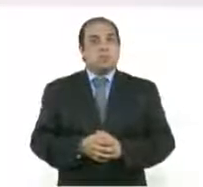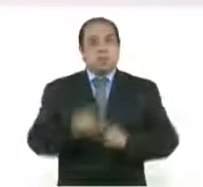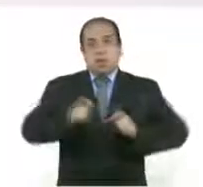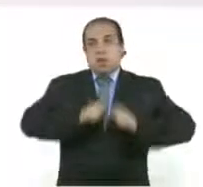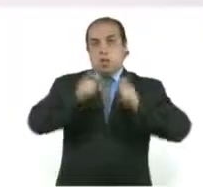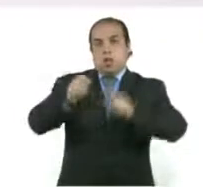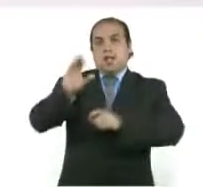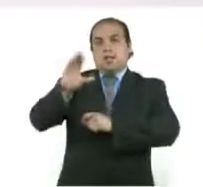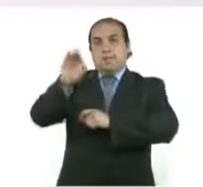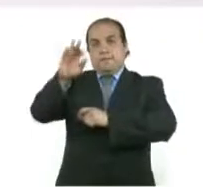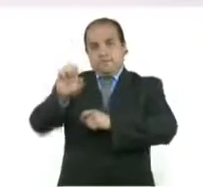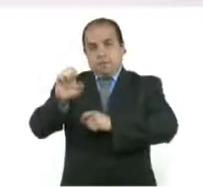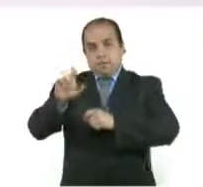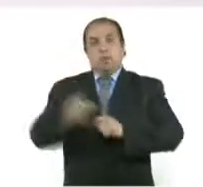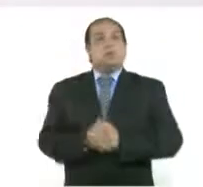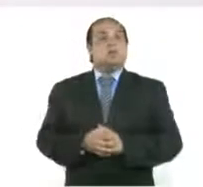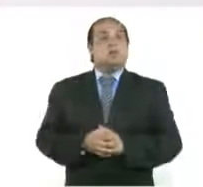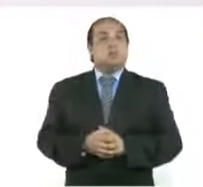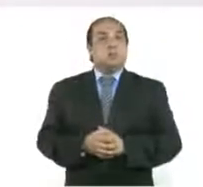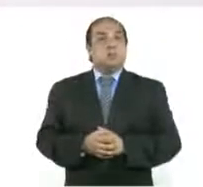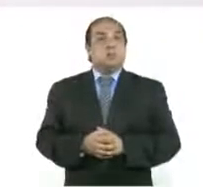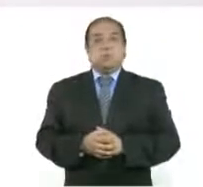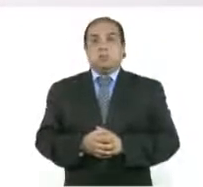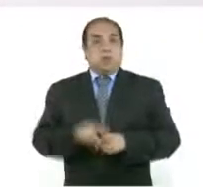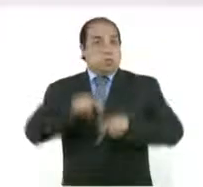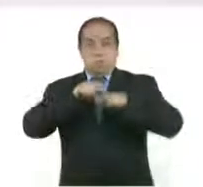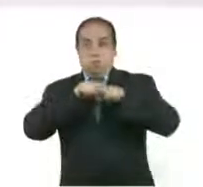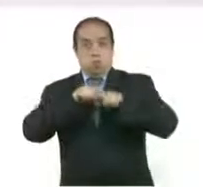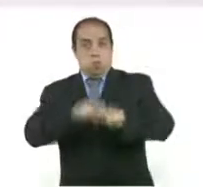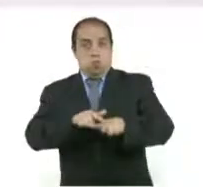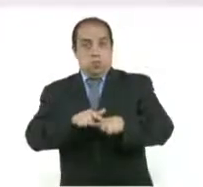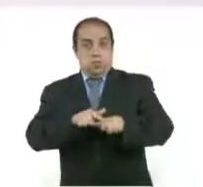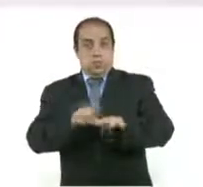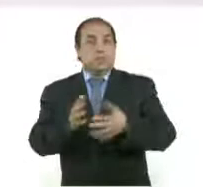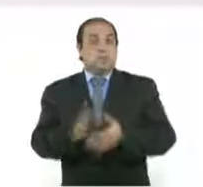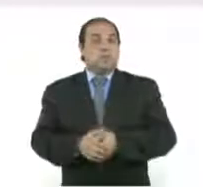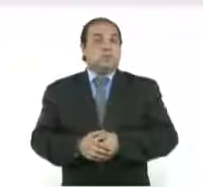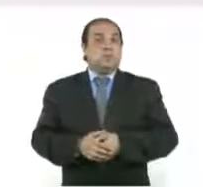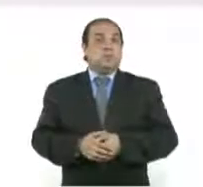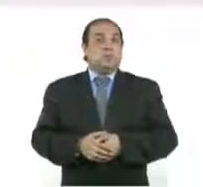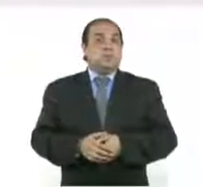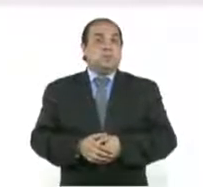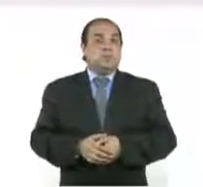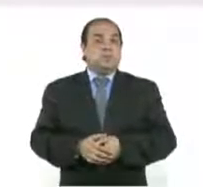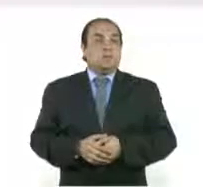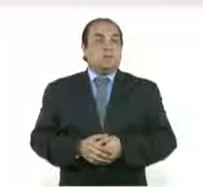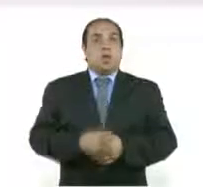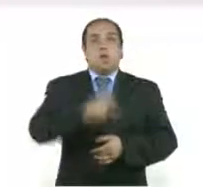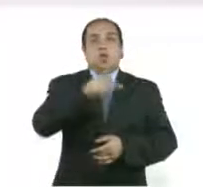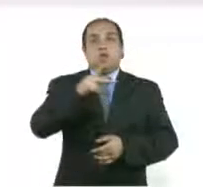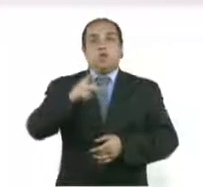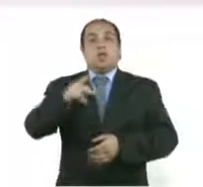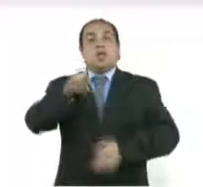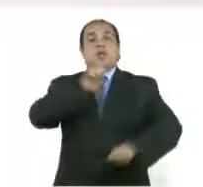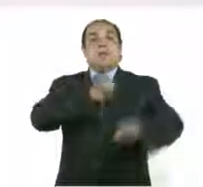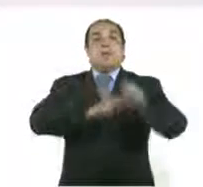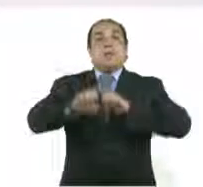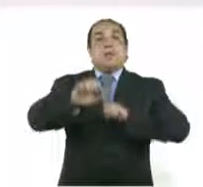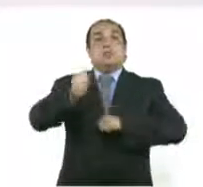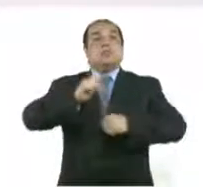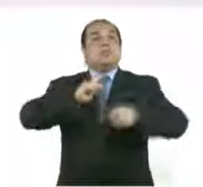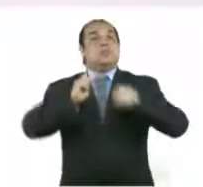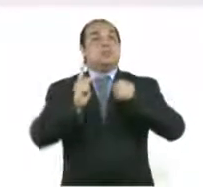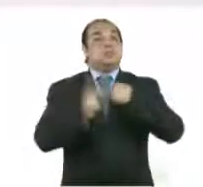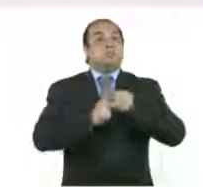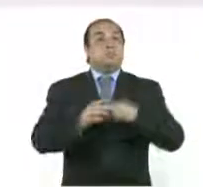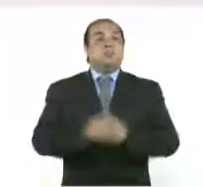Comisión Federal de Electricidad y no siguiera siendo parte de las empresas transnacionales, aun